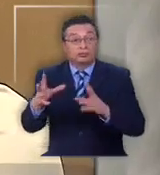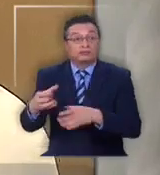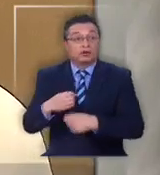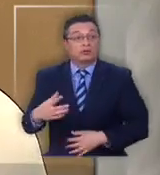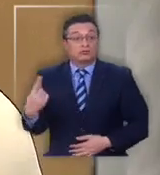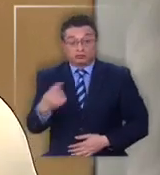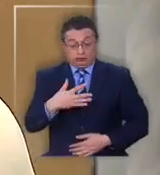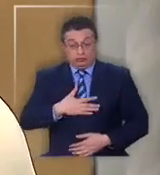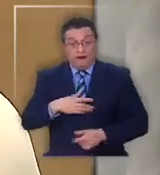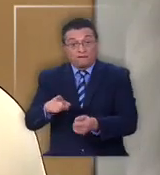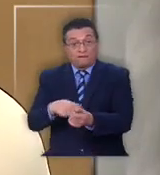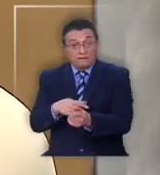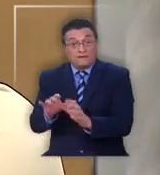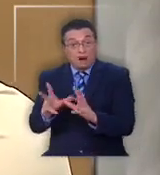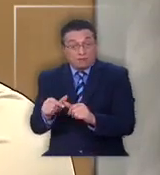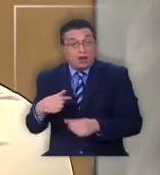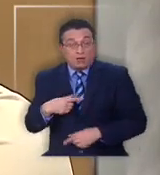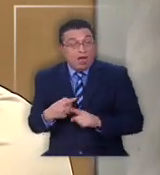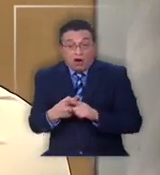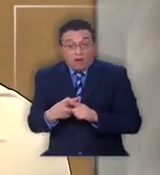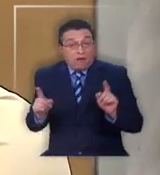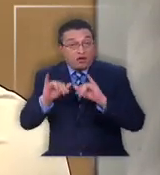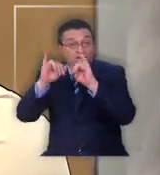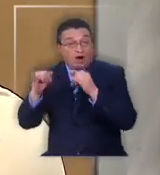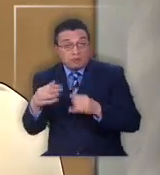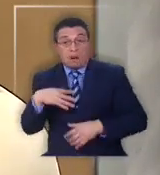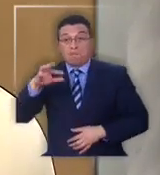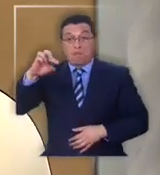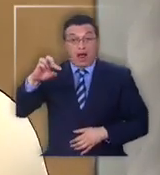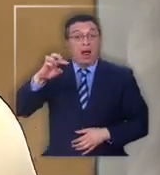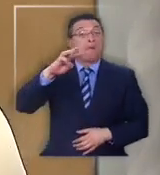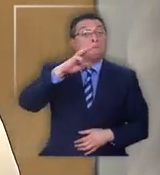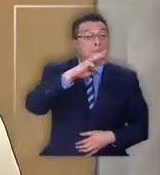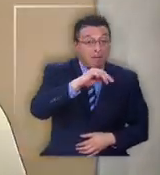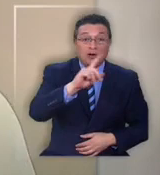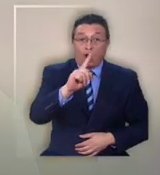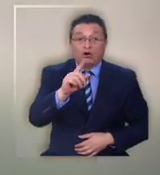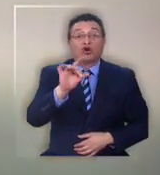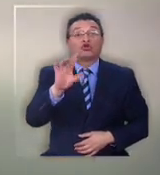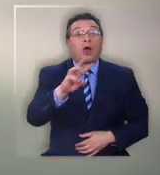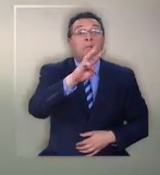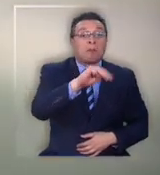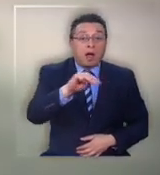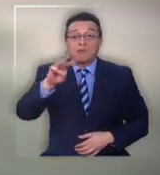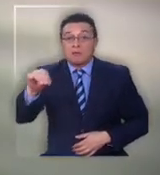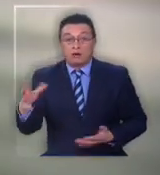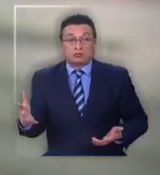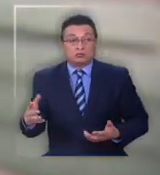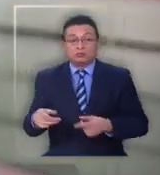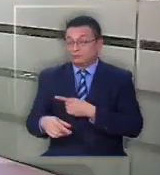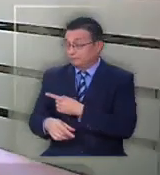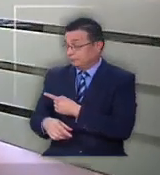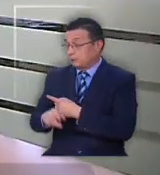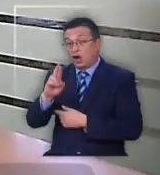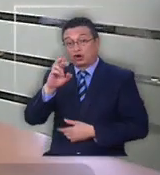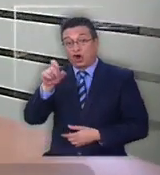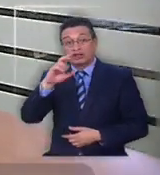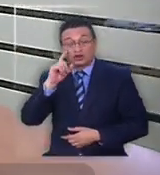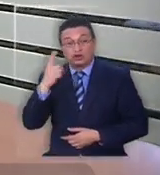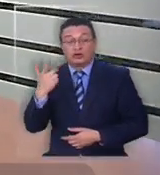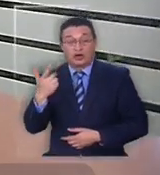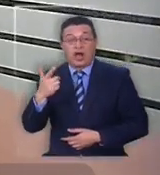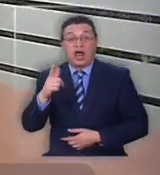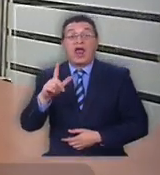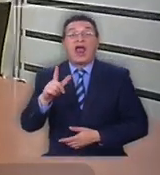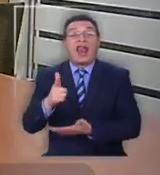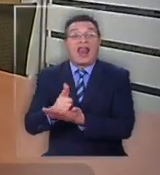somos otro tipo de familia donde no hay rol padre y madre, hay solo dos madres. Ella es Rocío Muñoz, lesbiana. Hace